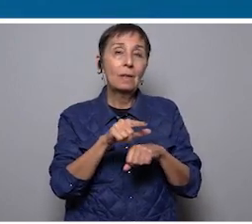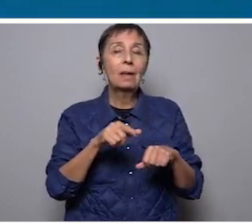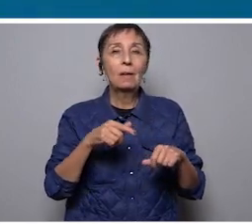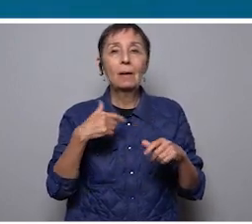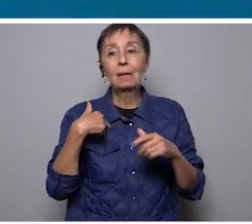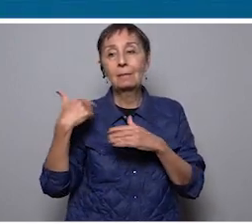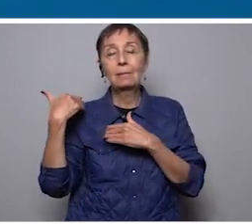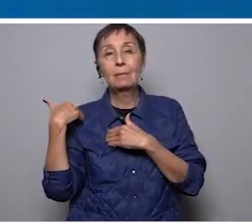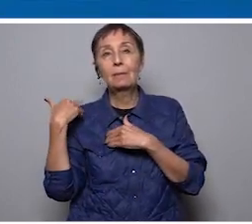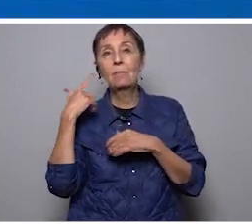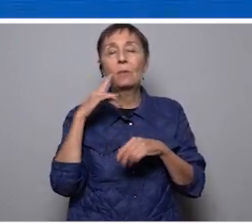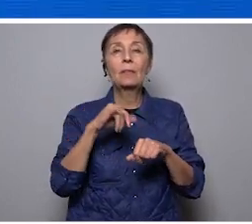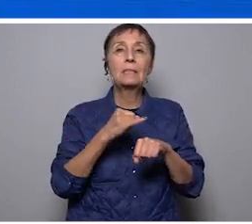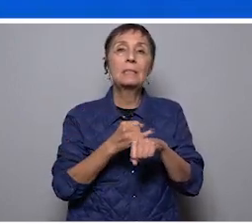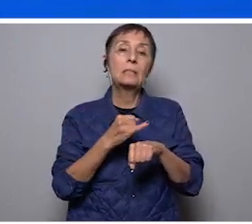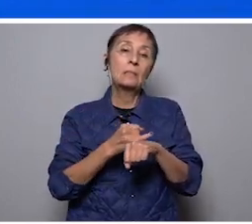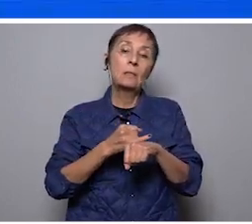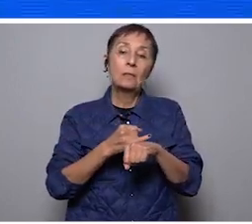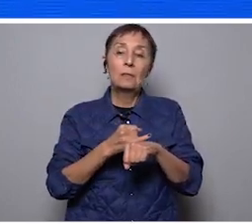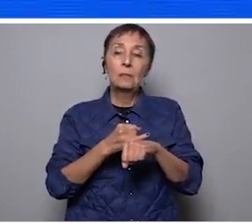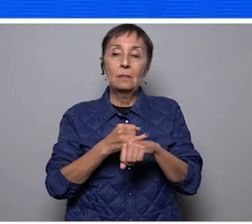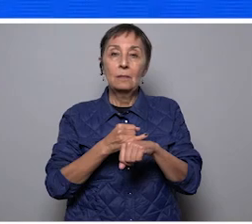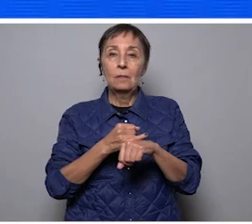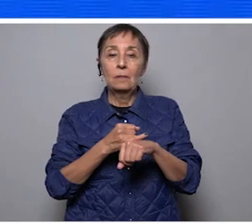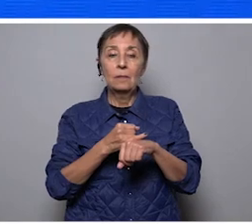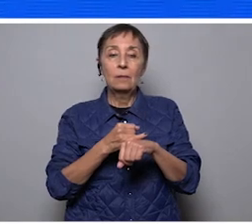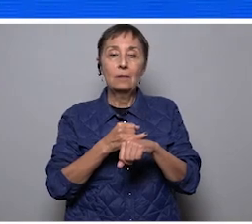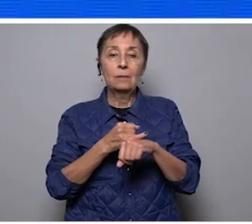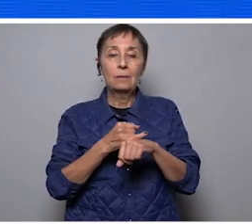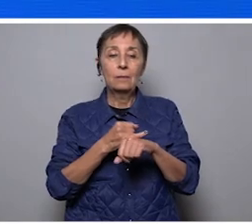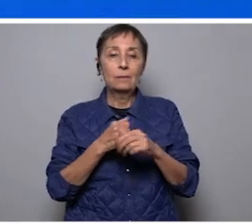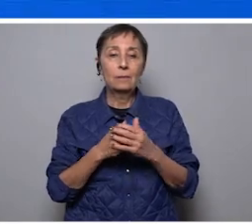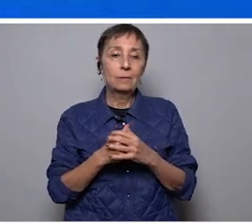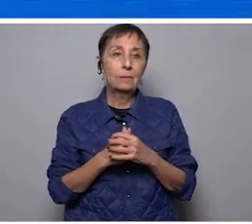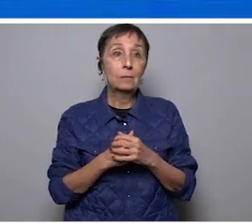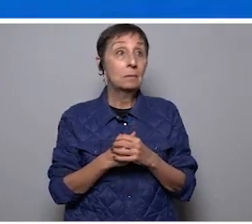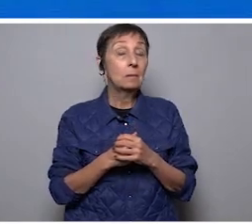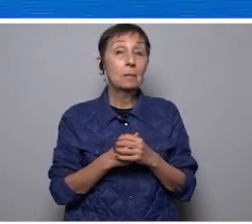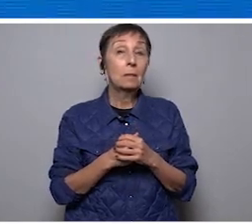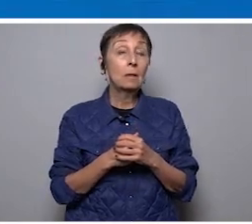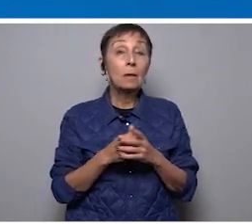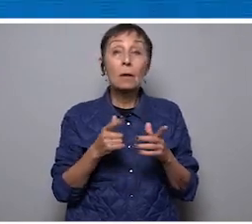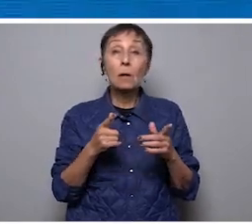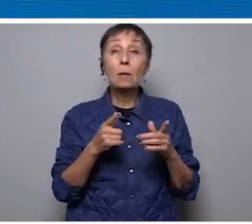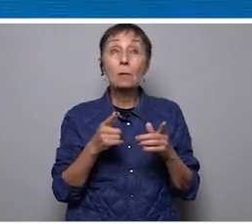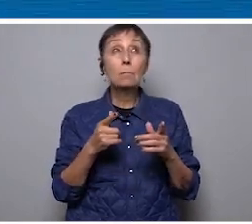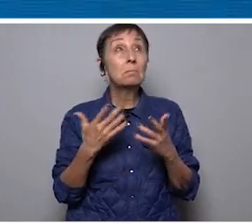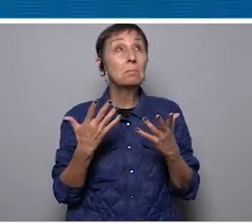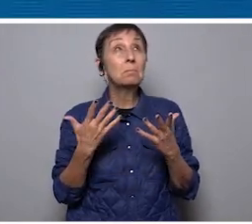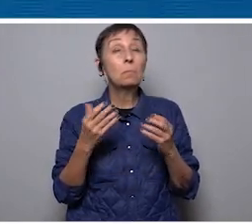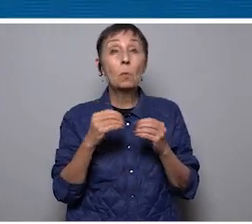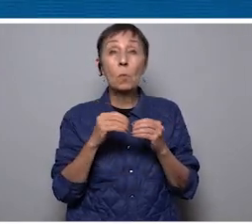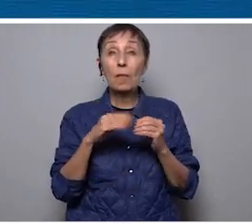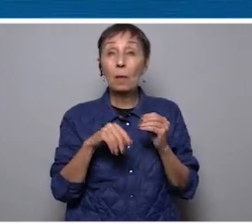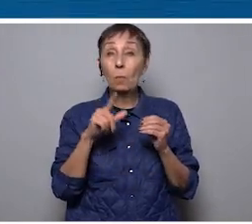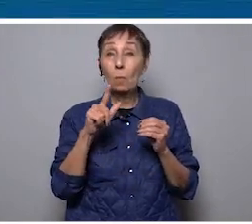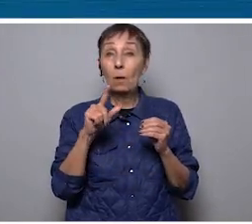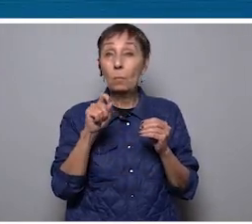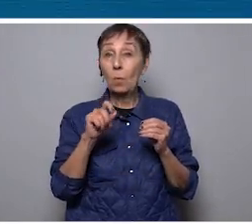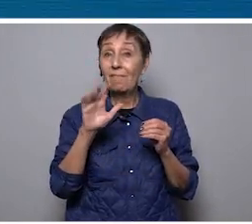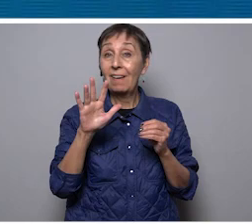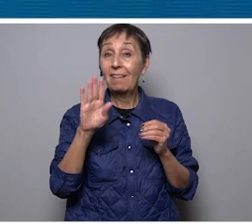institución es una institución ente grande algo más de 1500 millones de dólares unos 130.000